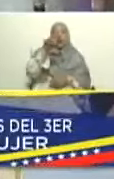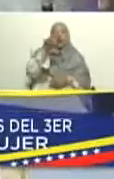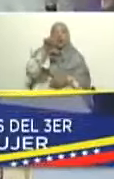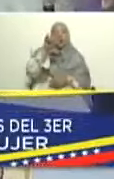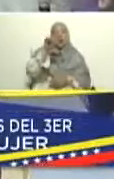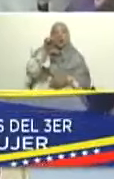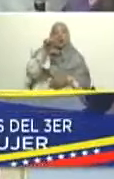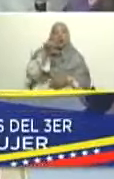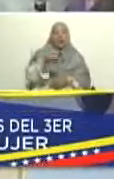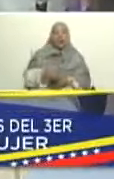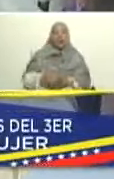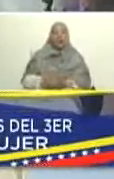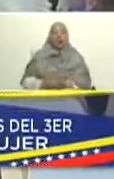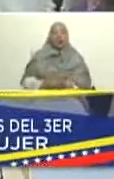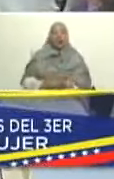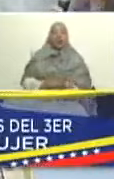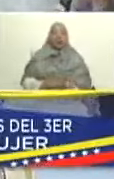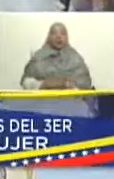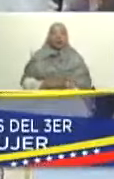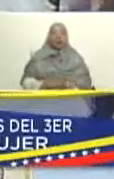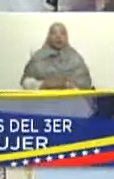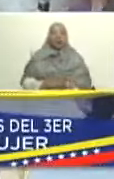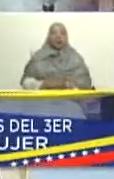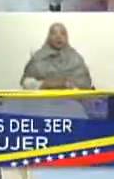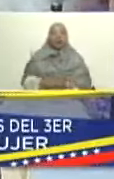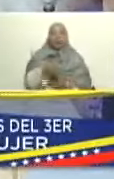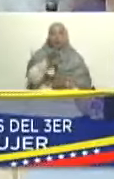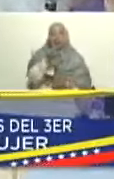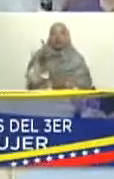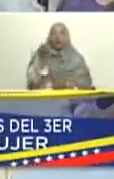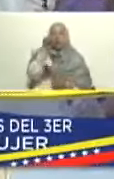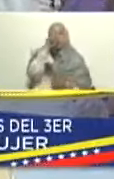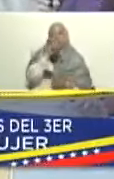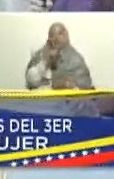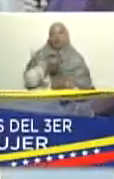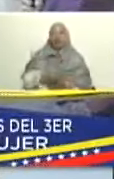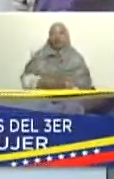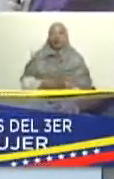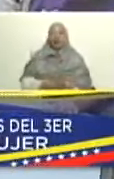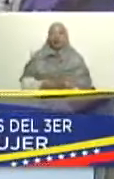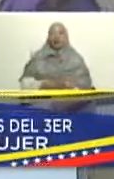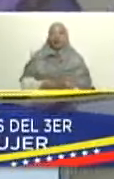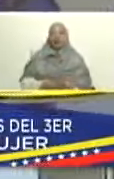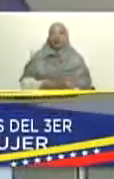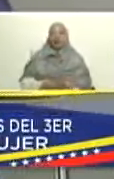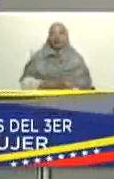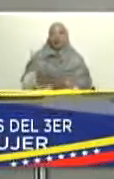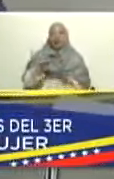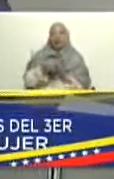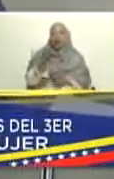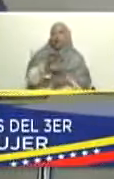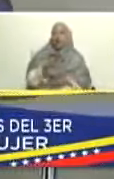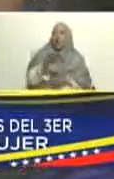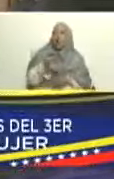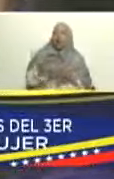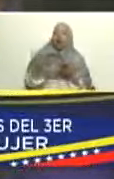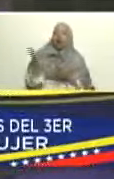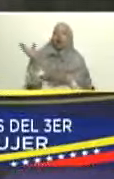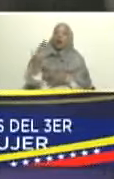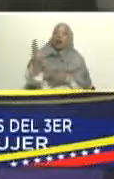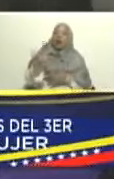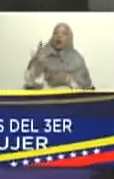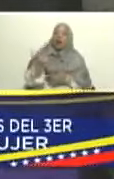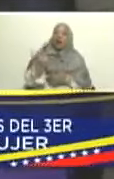más chamita de todo el grupo que he visto. 22 años. ¿22? Sí. Imagínate, ¿de dónde eres tú, Juliana? Soy de Caracas,